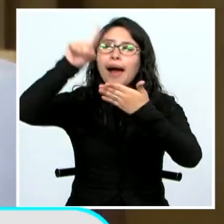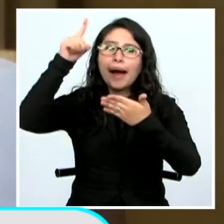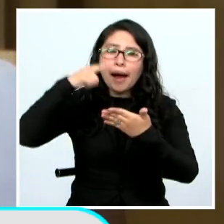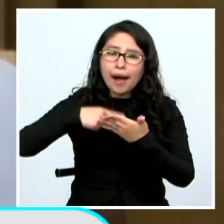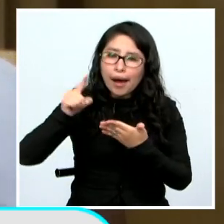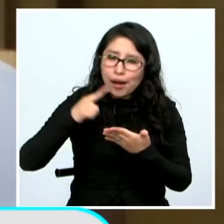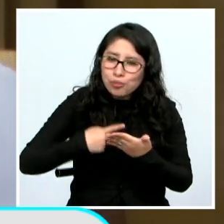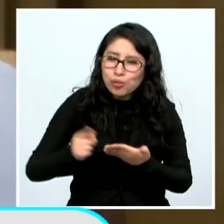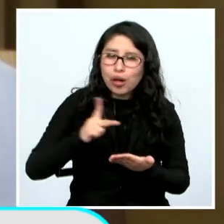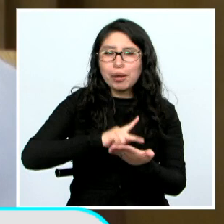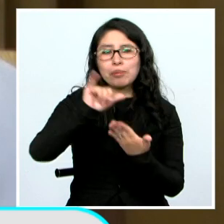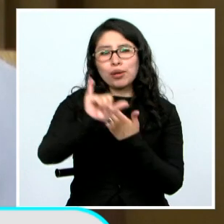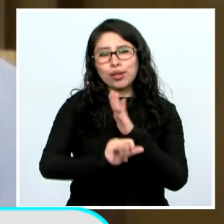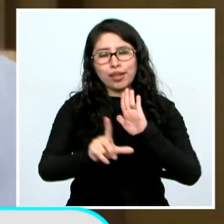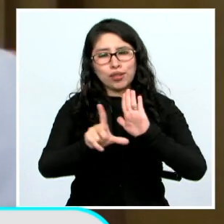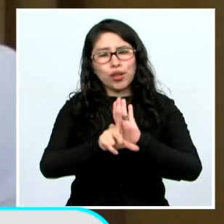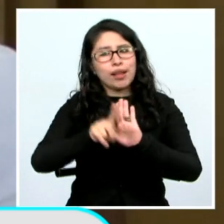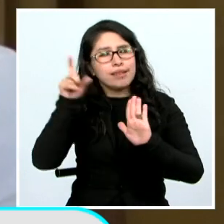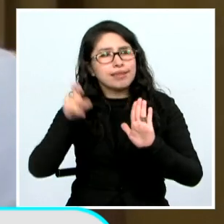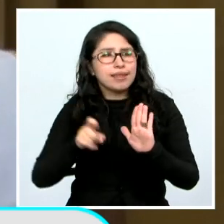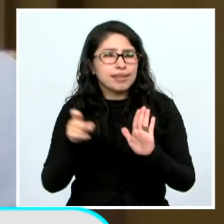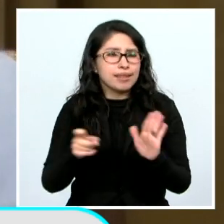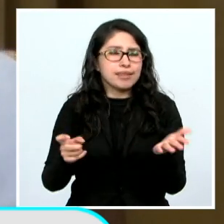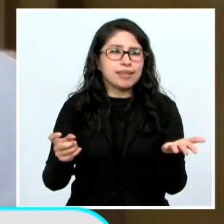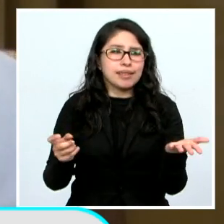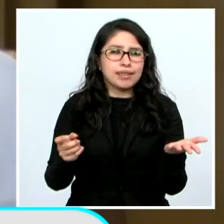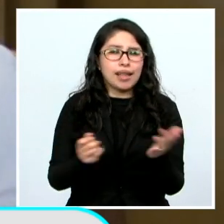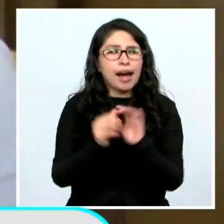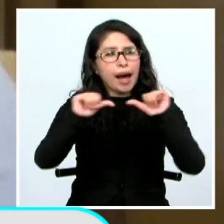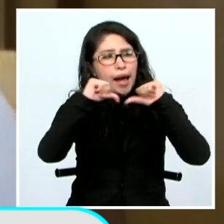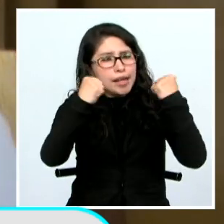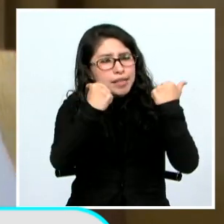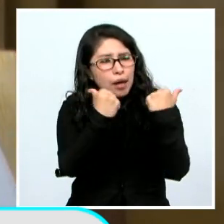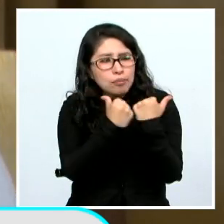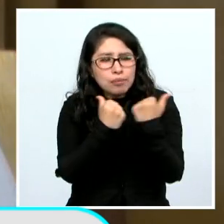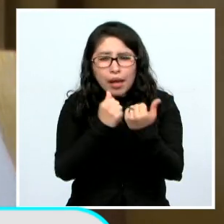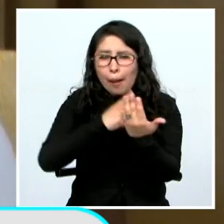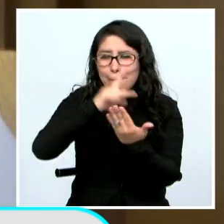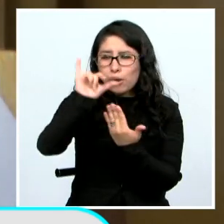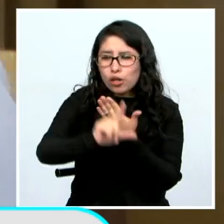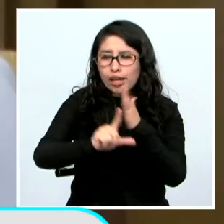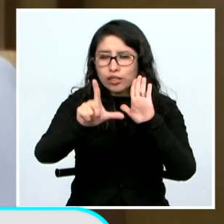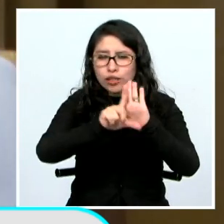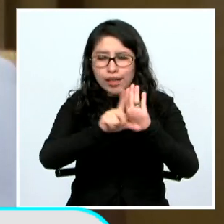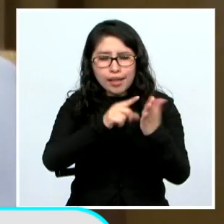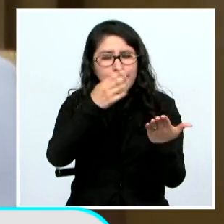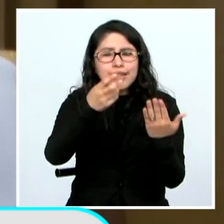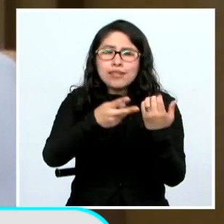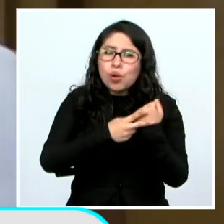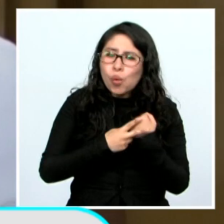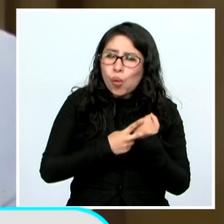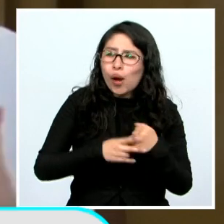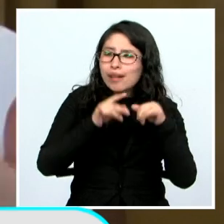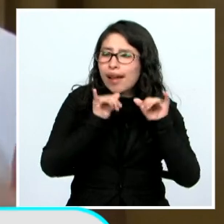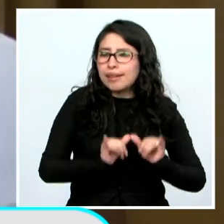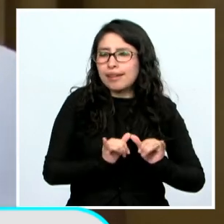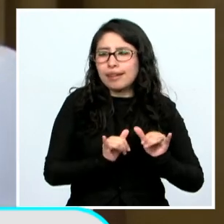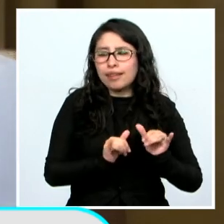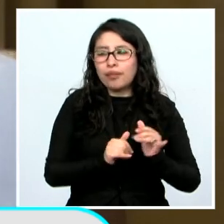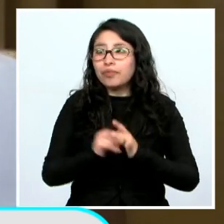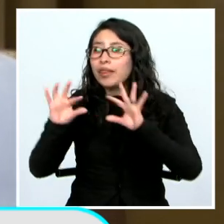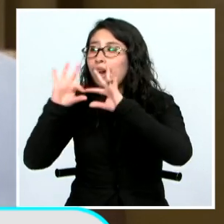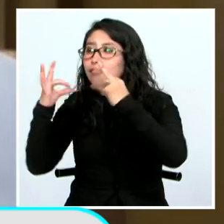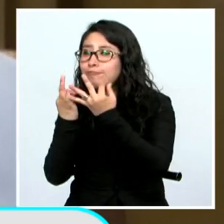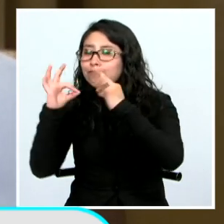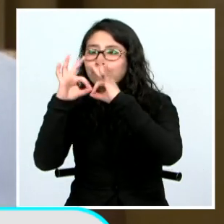económicos, liberen ese dinero que tienen en la Asamblea y que nos han sido aprobados por organismos internacionales. Las familias